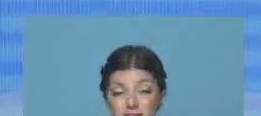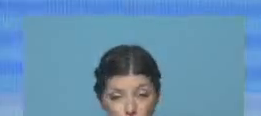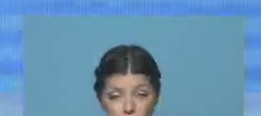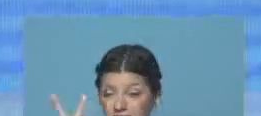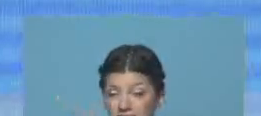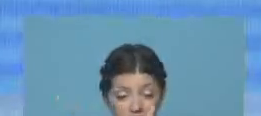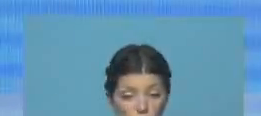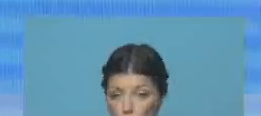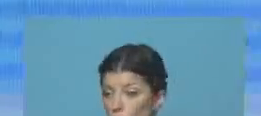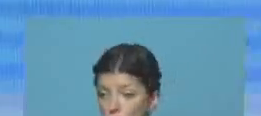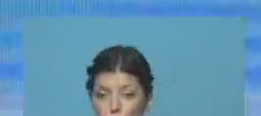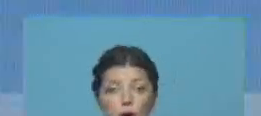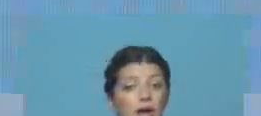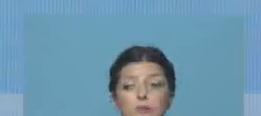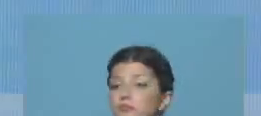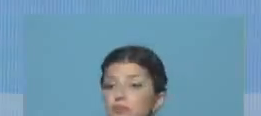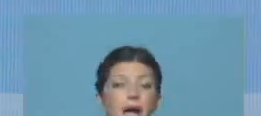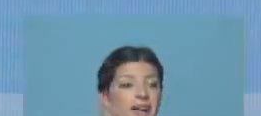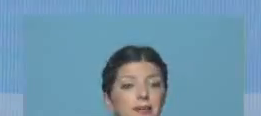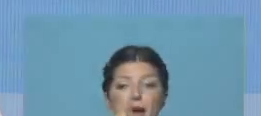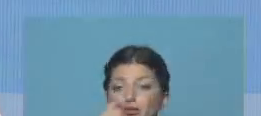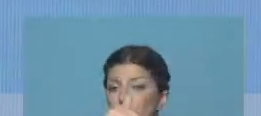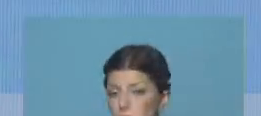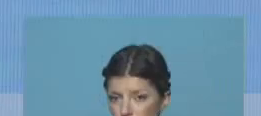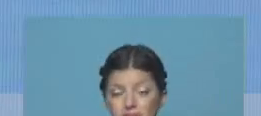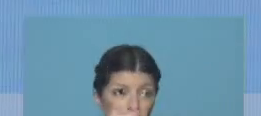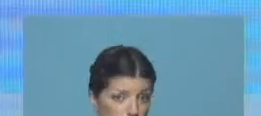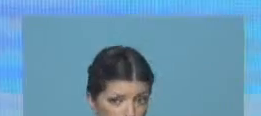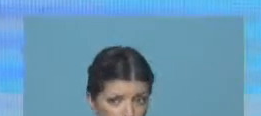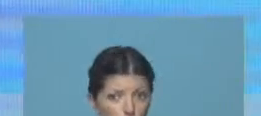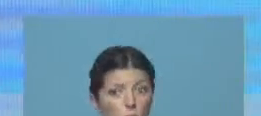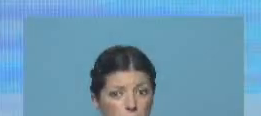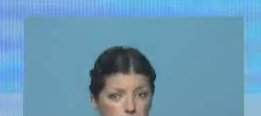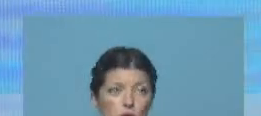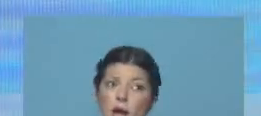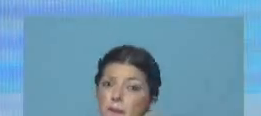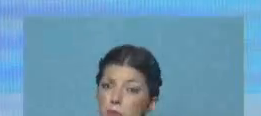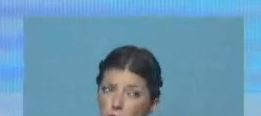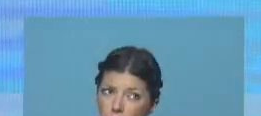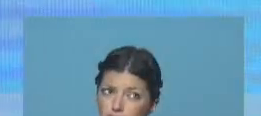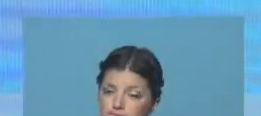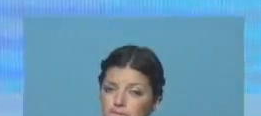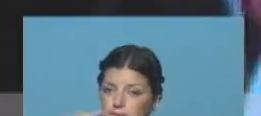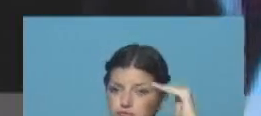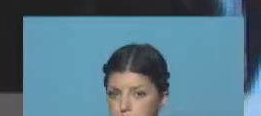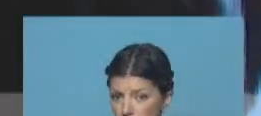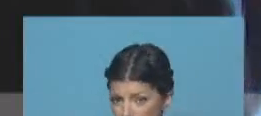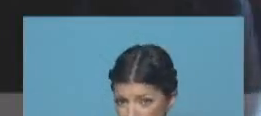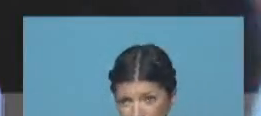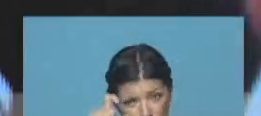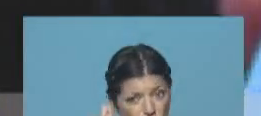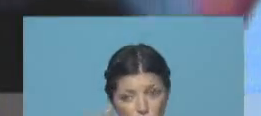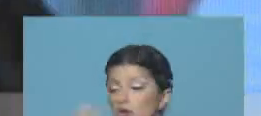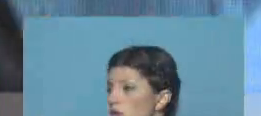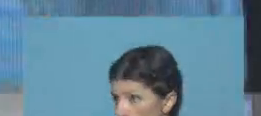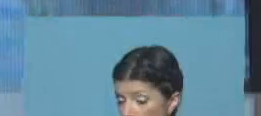está convocando a su propia elección. Pero eso en términos políticos. En Sí. términos de poder de fuego no están iguales. Y eso es lo que estamos En viendo. términos de poder de fuego, no están iguales.